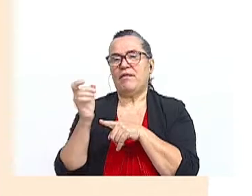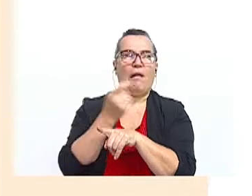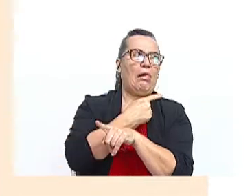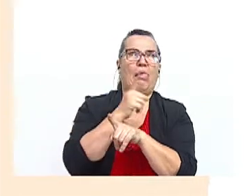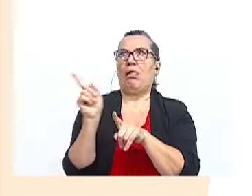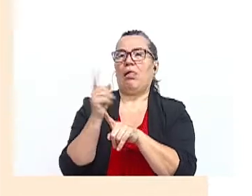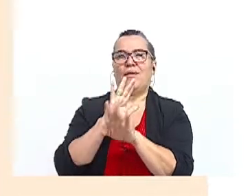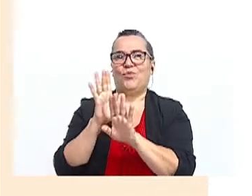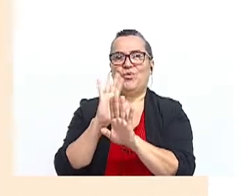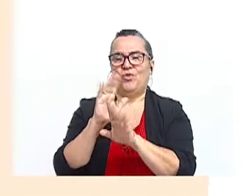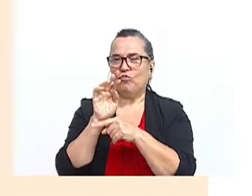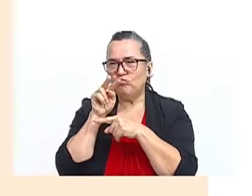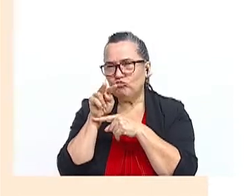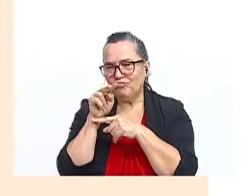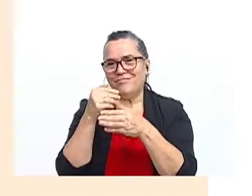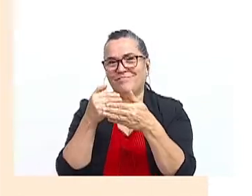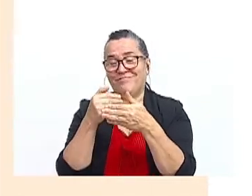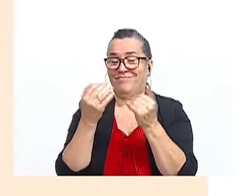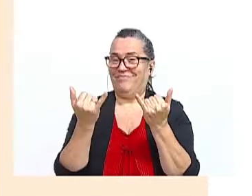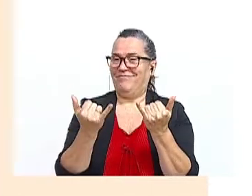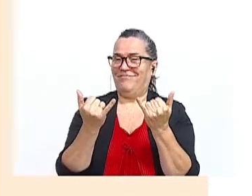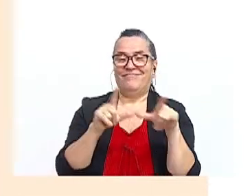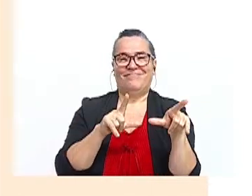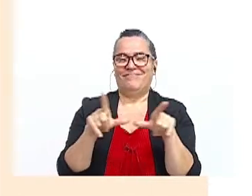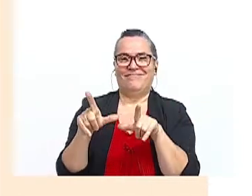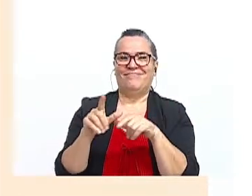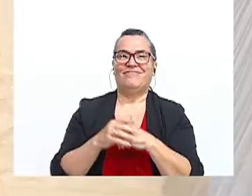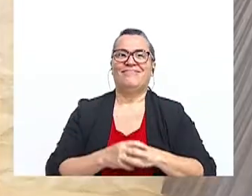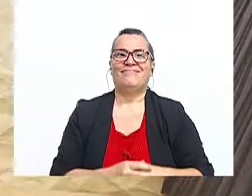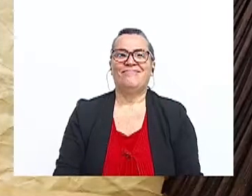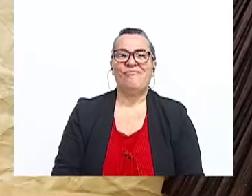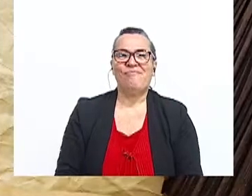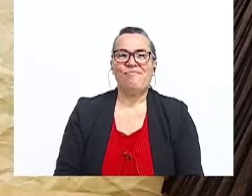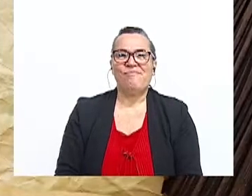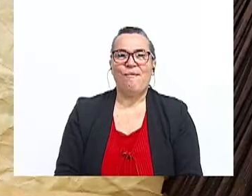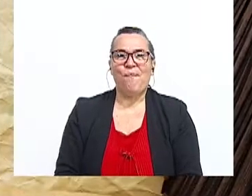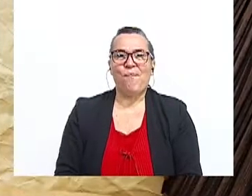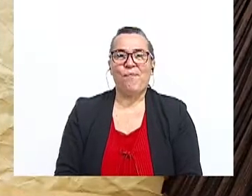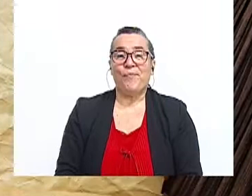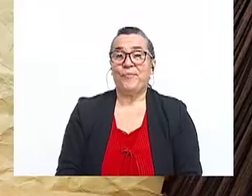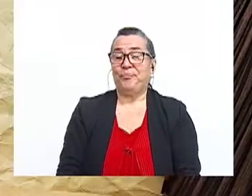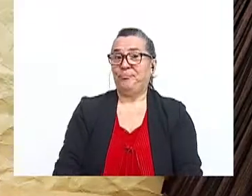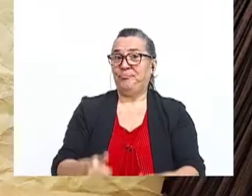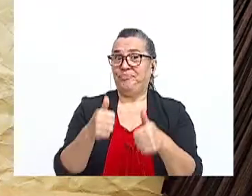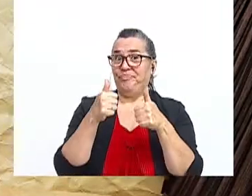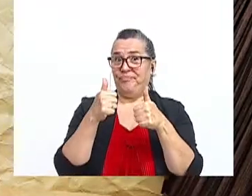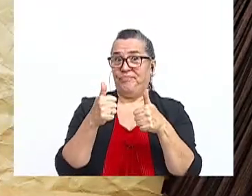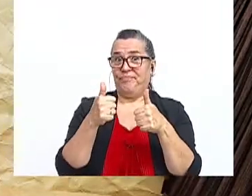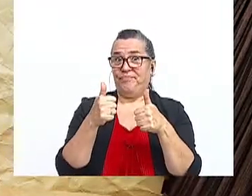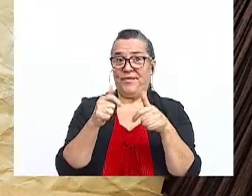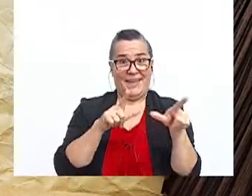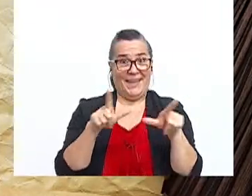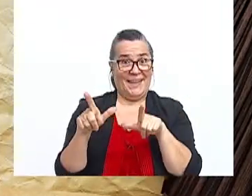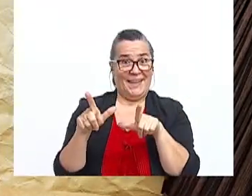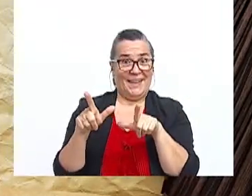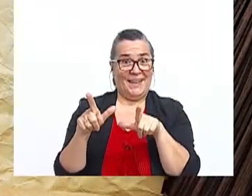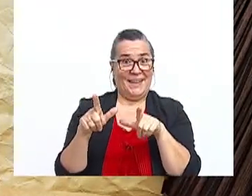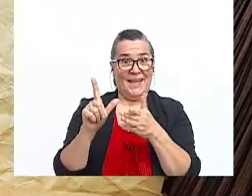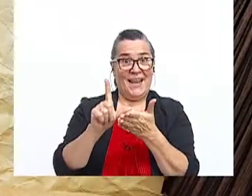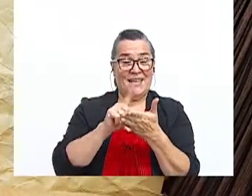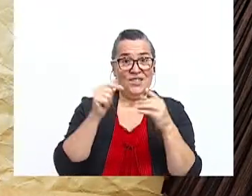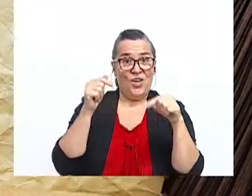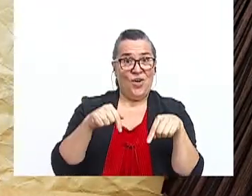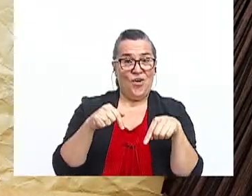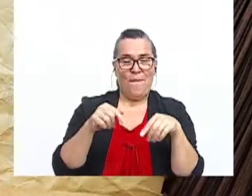distractores. Ahora sí, estamos listos. Ahora sí, ¿ya están listos para la lección de